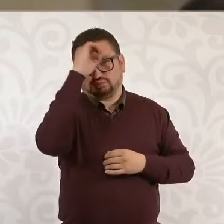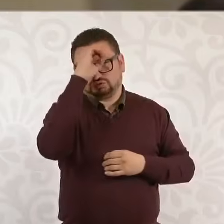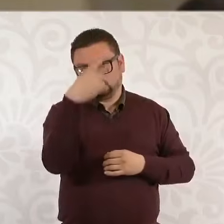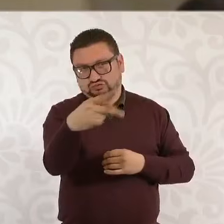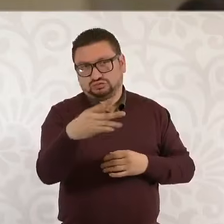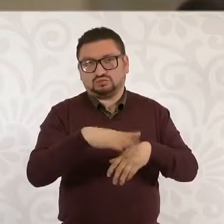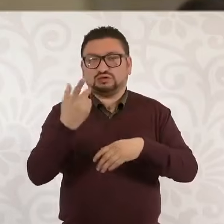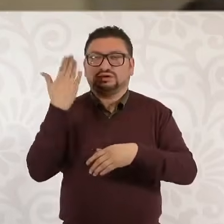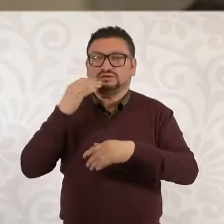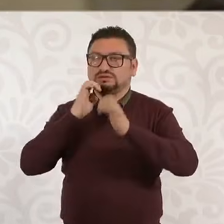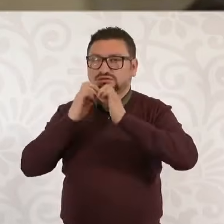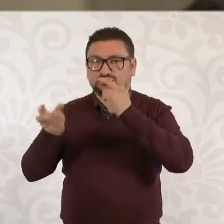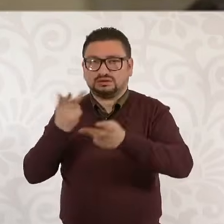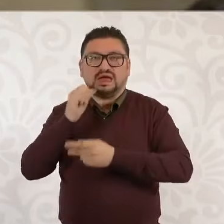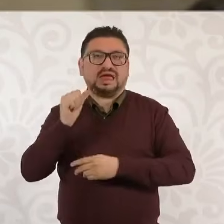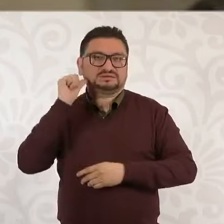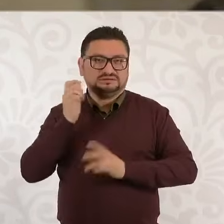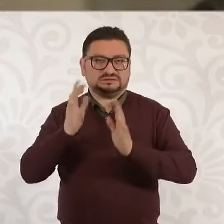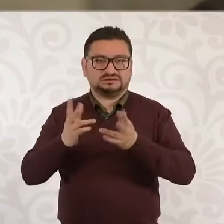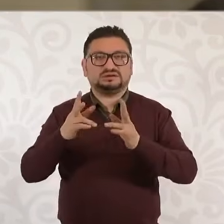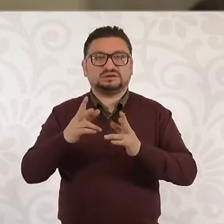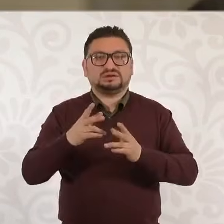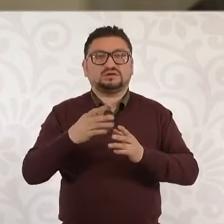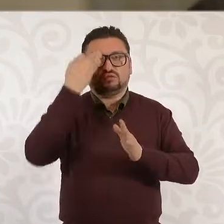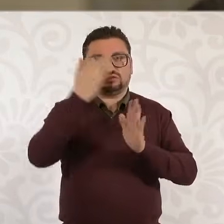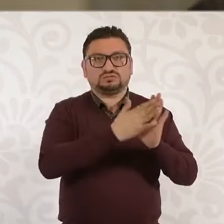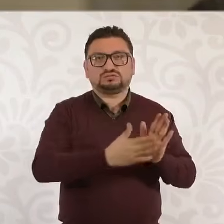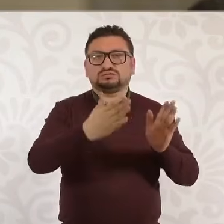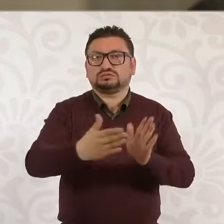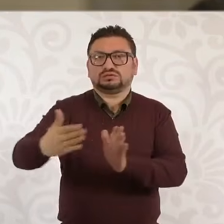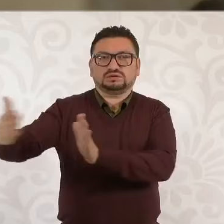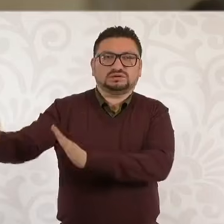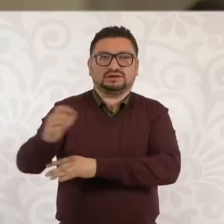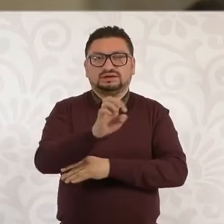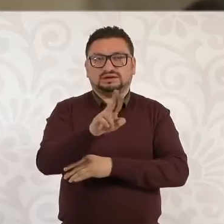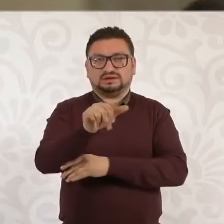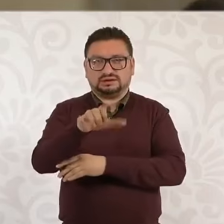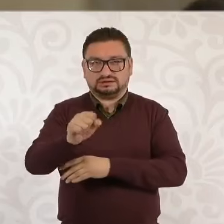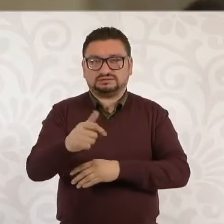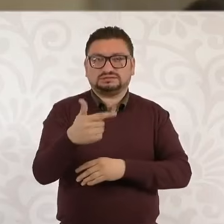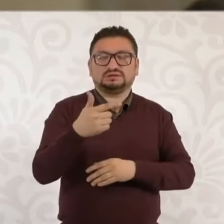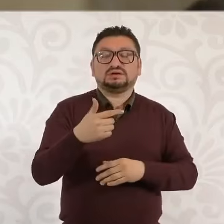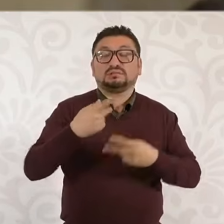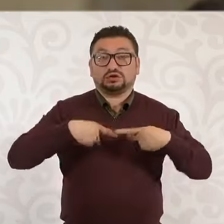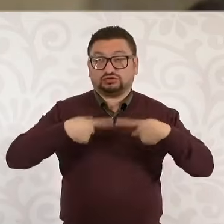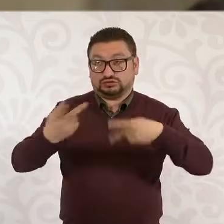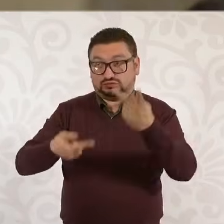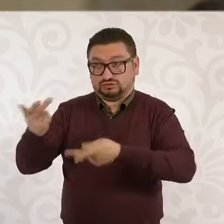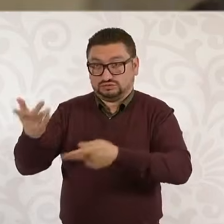hay una encuesta que salió el día de ayer de las ERAS, donde 7 de cada 10 encuestados